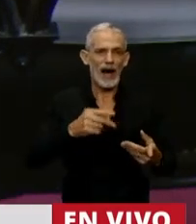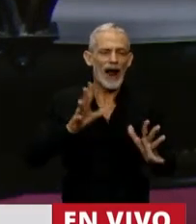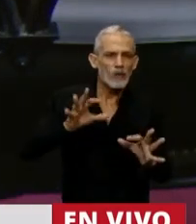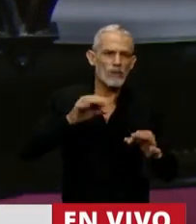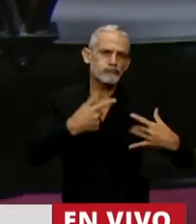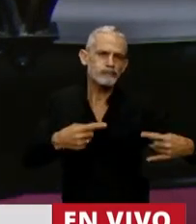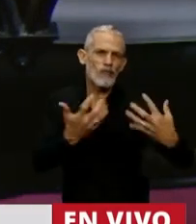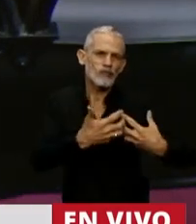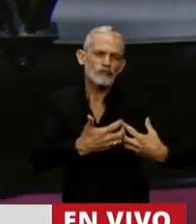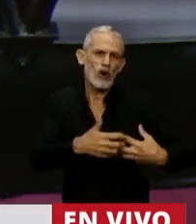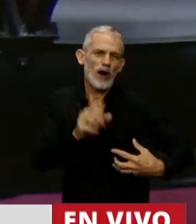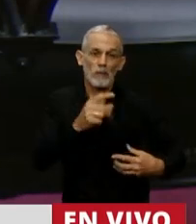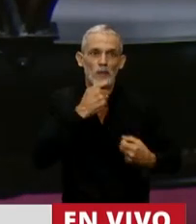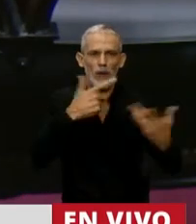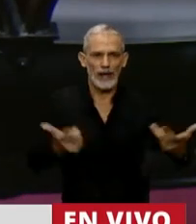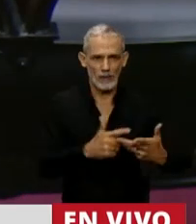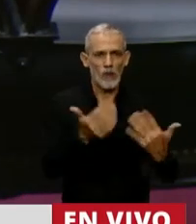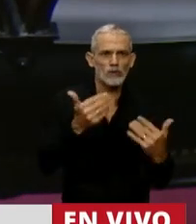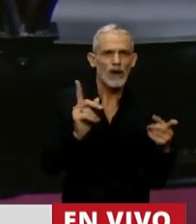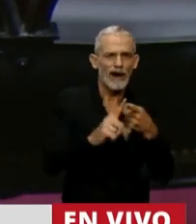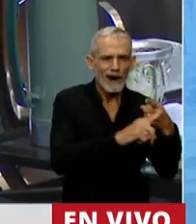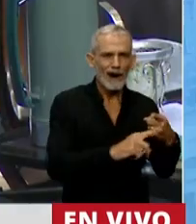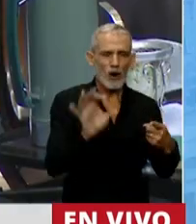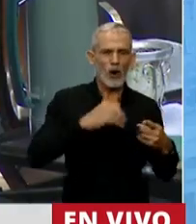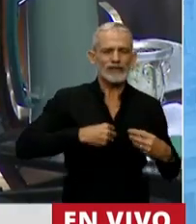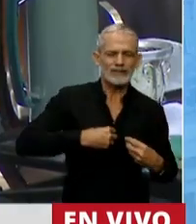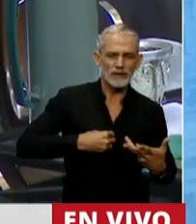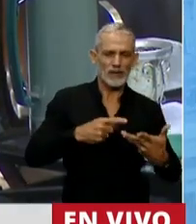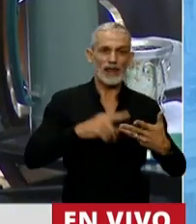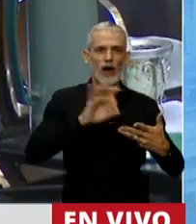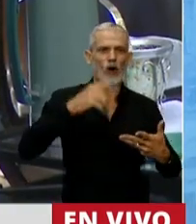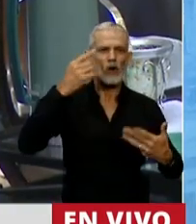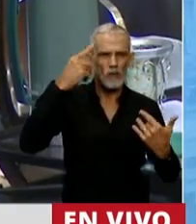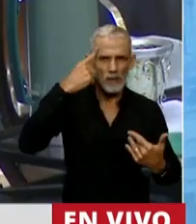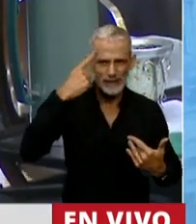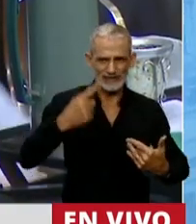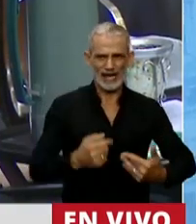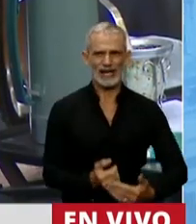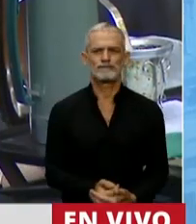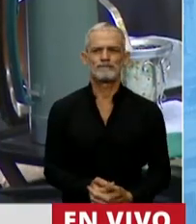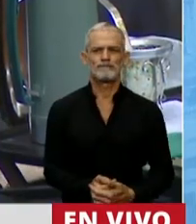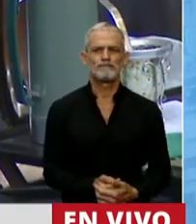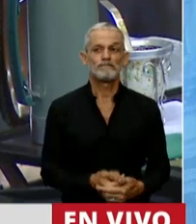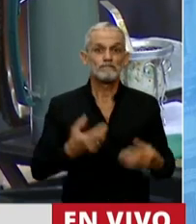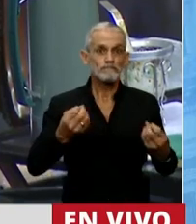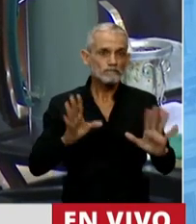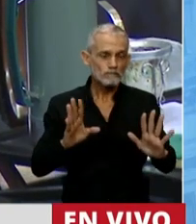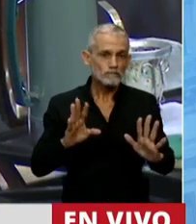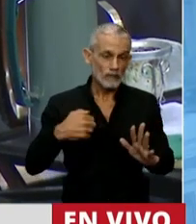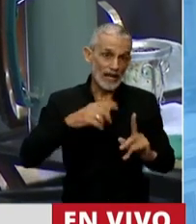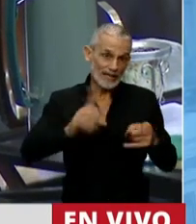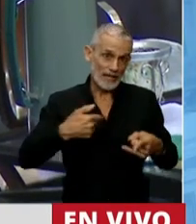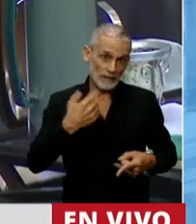determinadas funciones como son la capacidad de relacionarse, la sensibilidad, la racionalidad. Bien, no puedo dejar